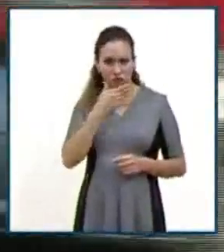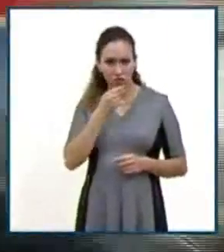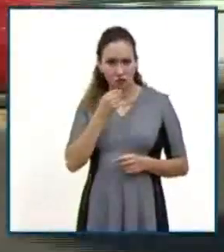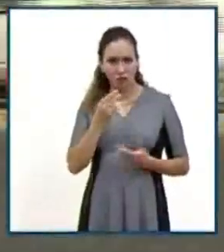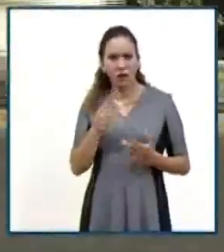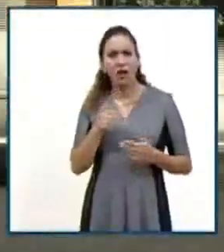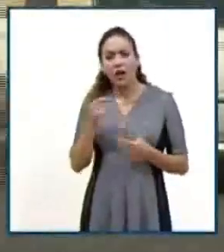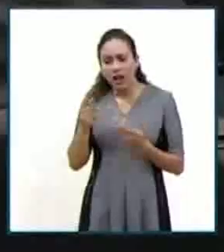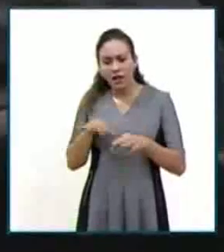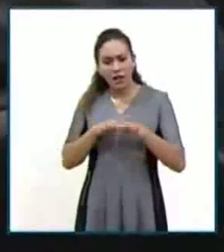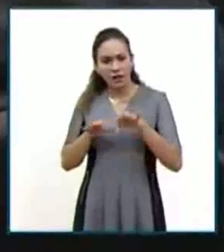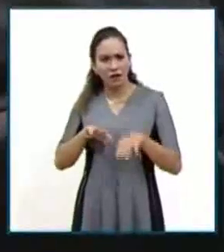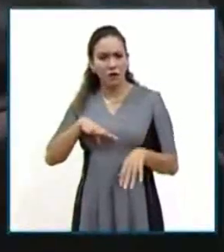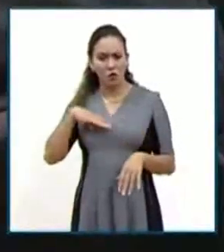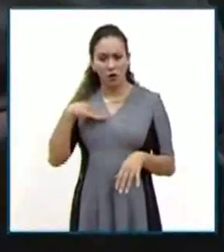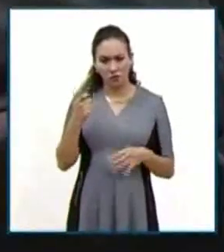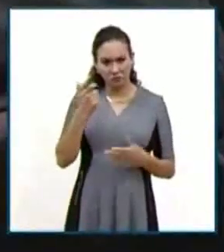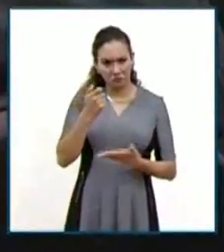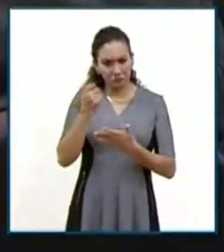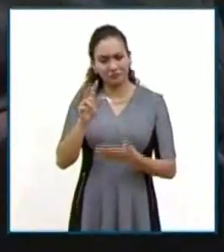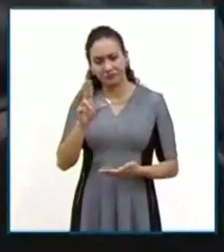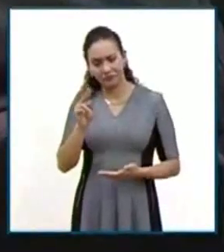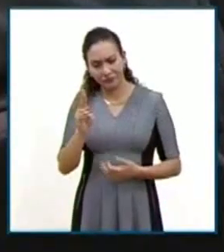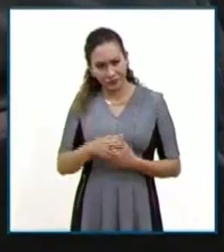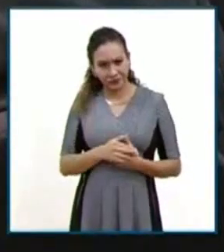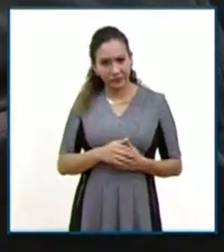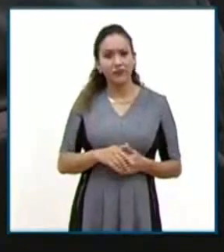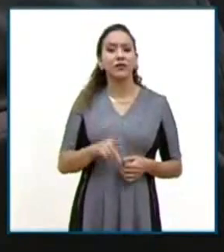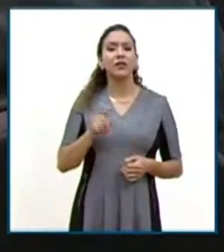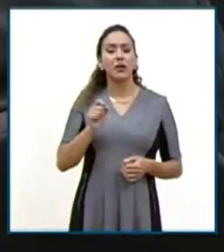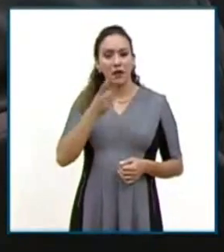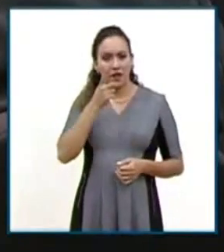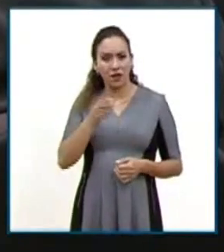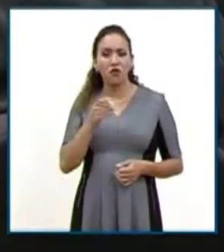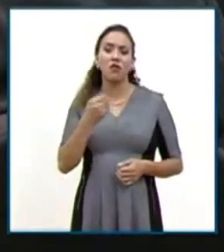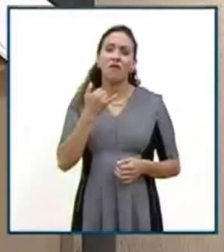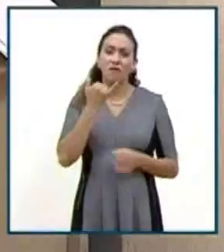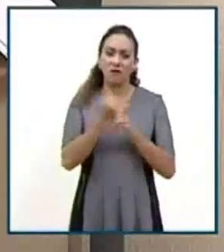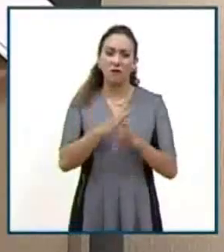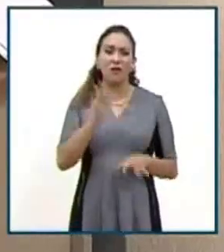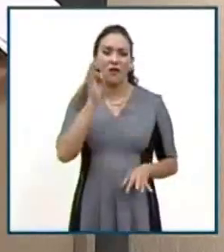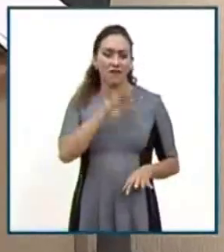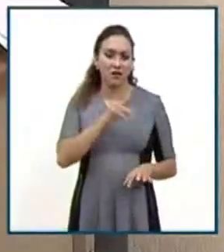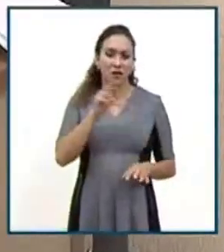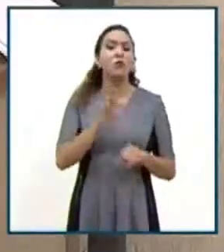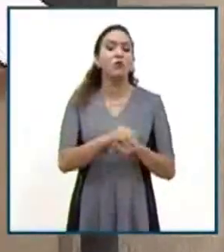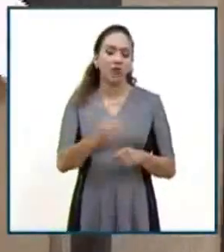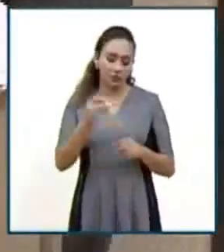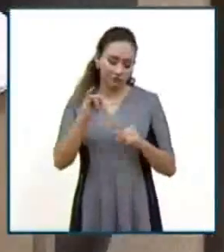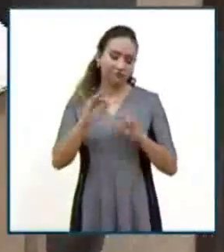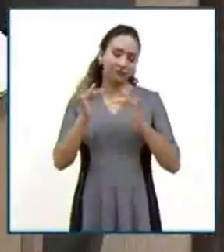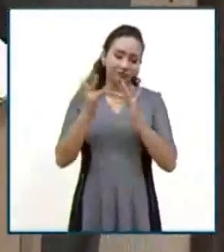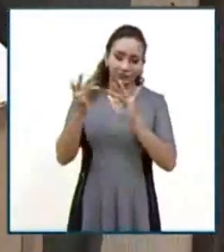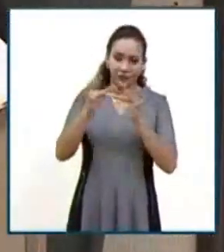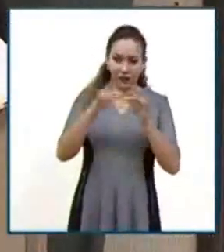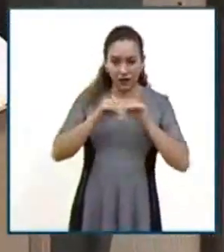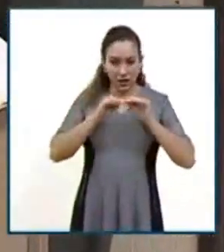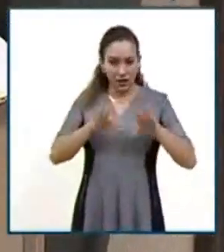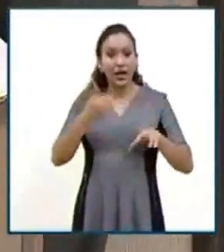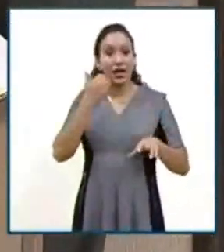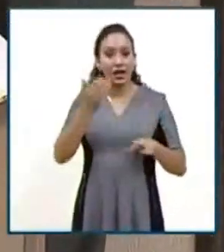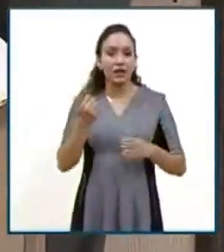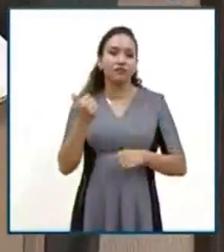Estas asociaciones no pueden promover medios de impugnación en defensa de los intereses de las o los candidatos independientes. En este sentido,